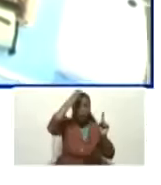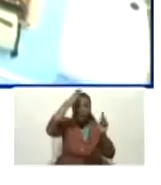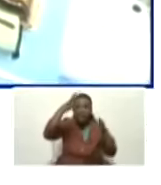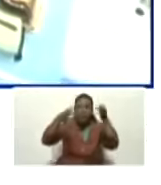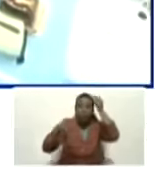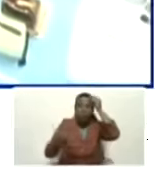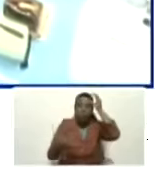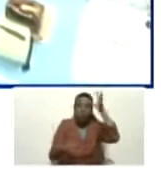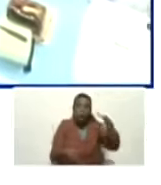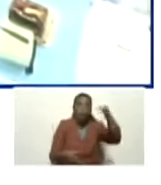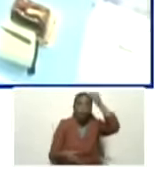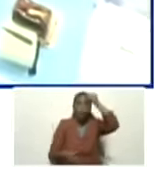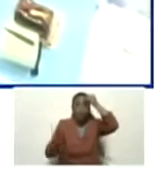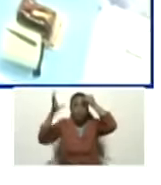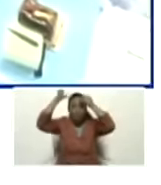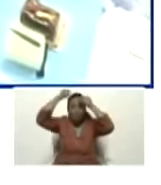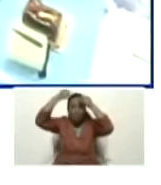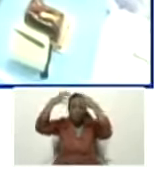conciencia.